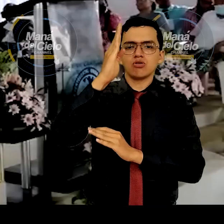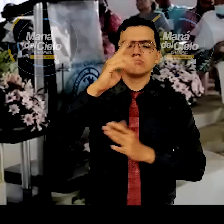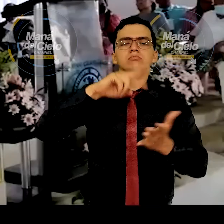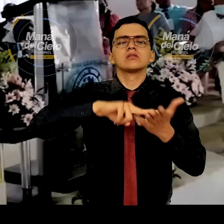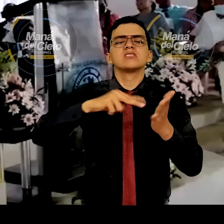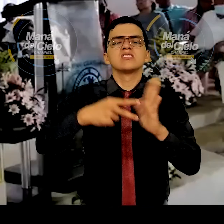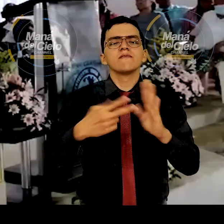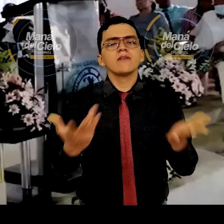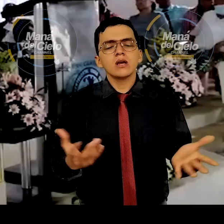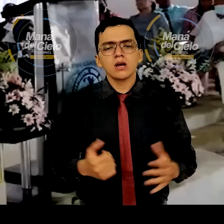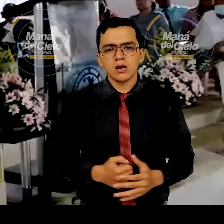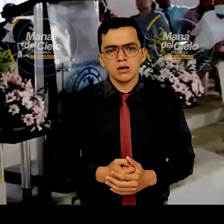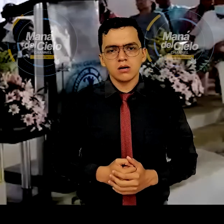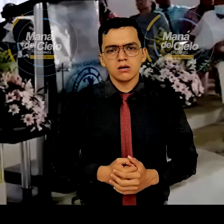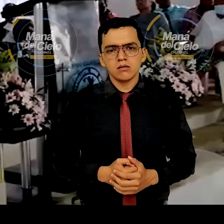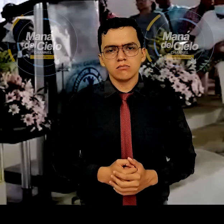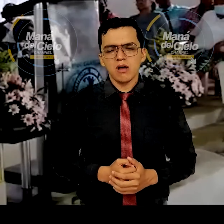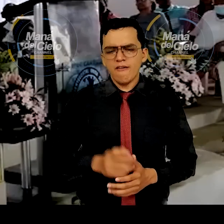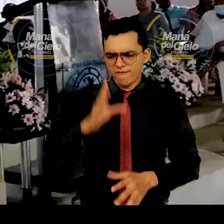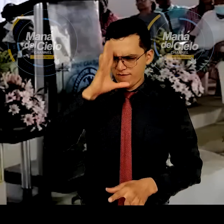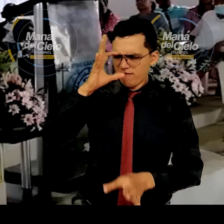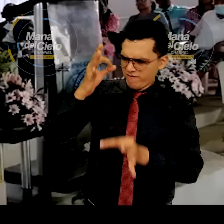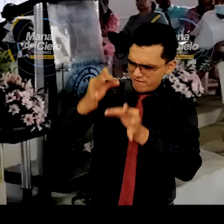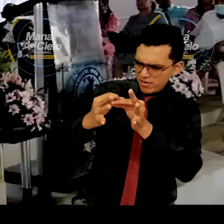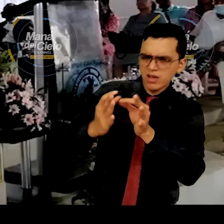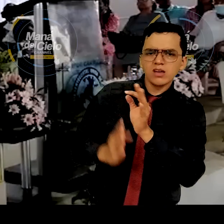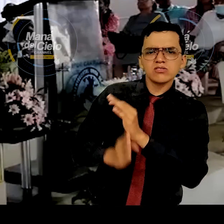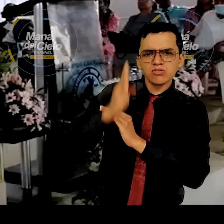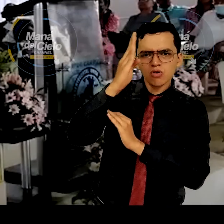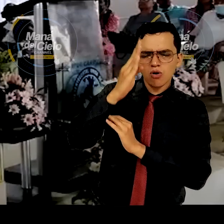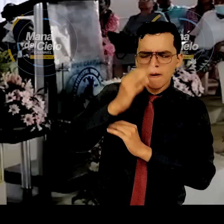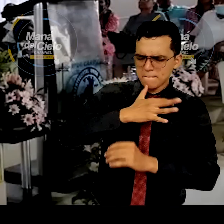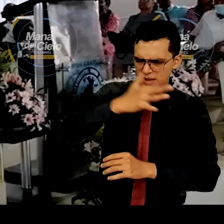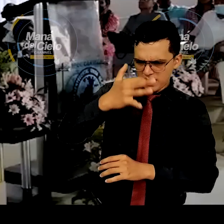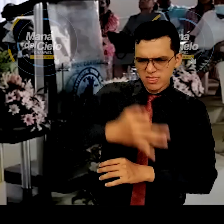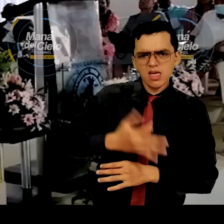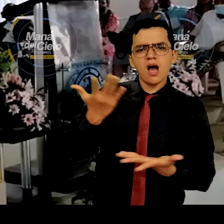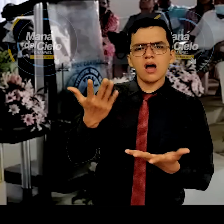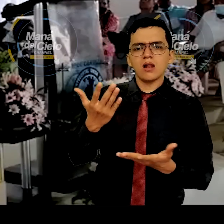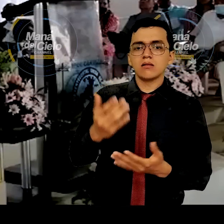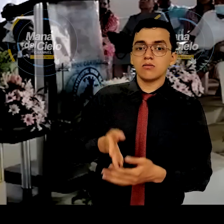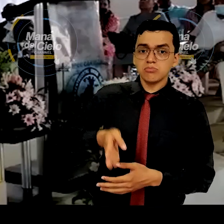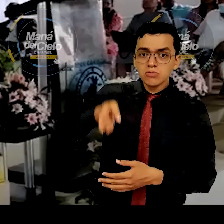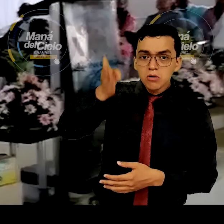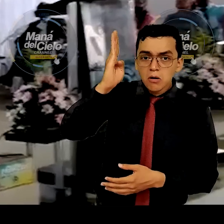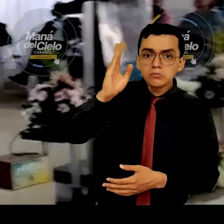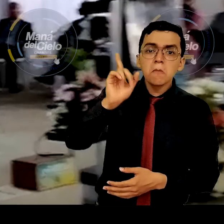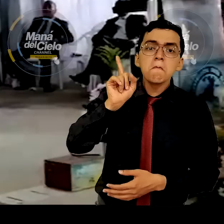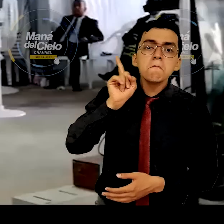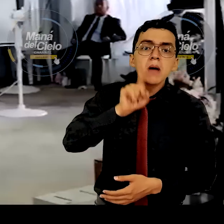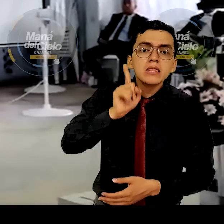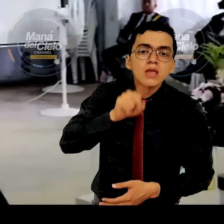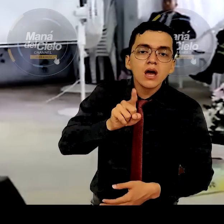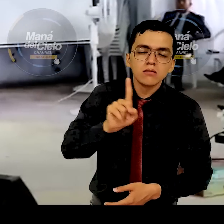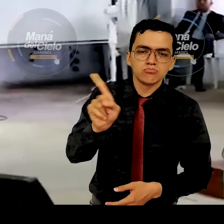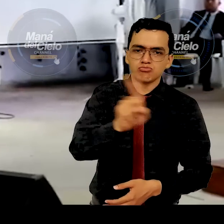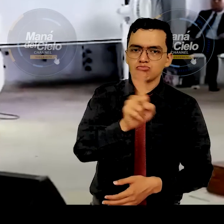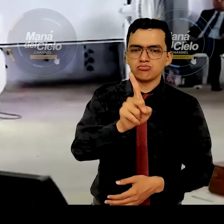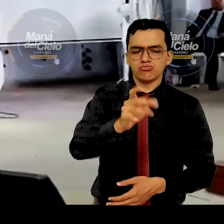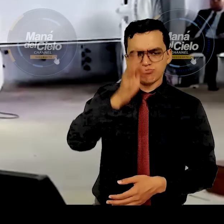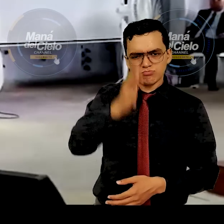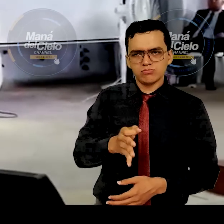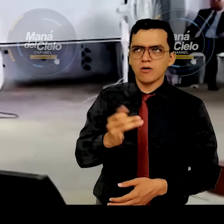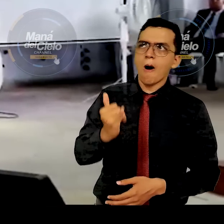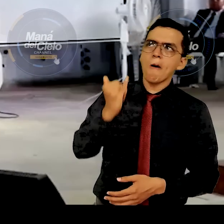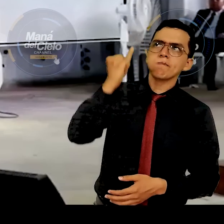¿Qué significa que yo realmente crea que ese Dios es real? Tú